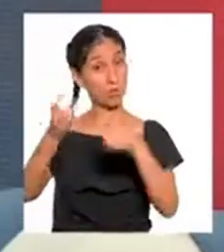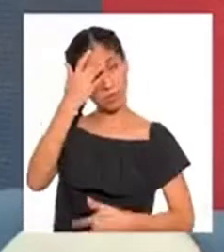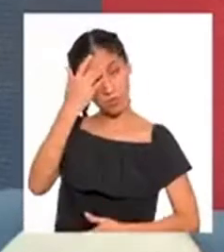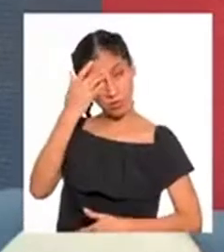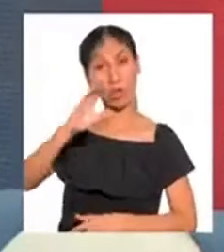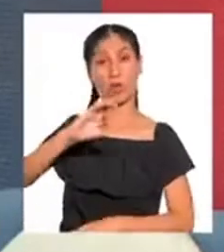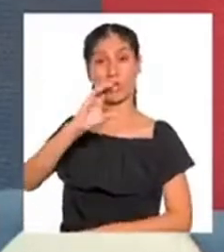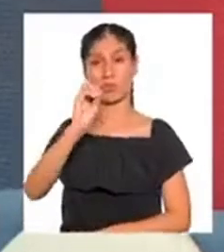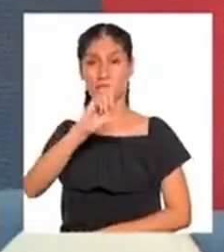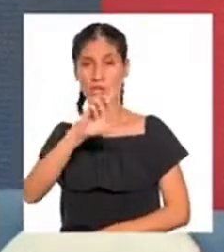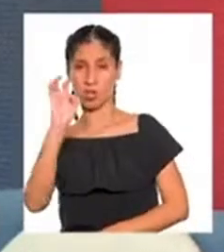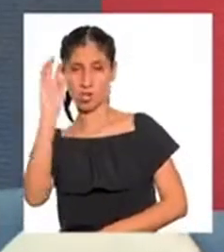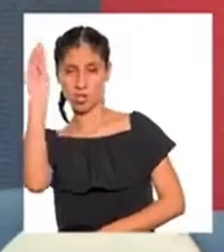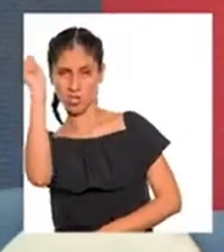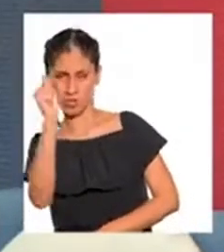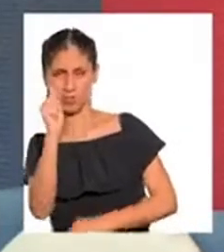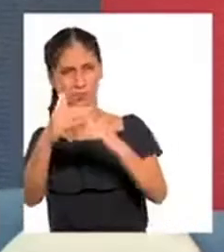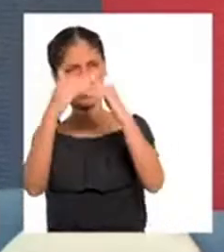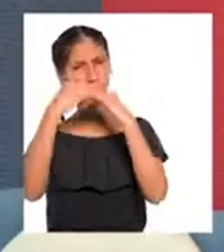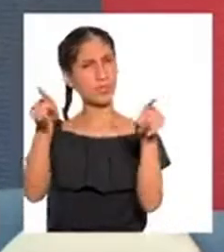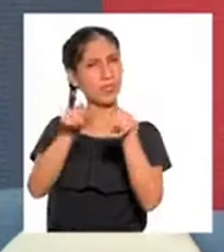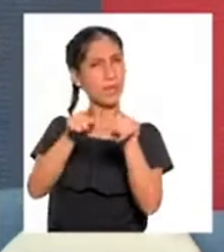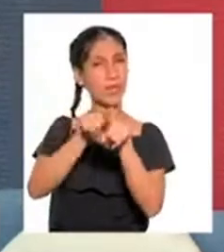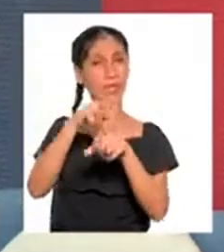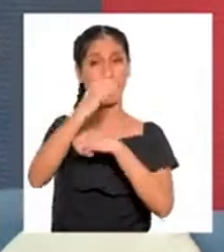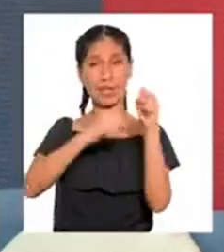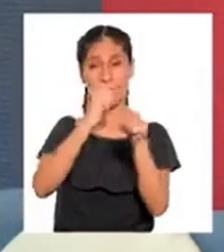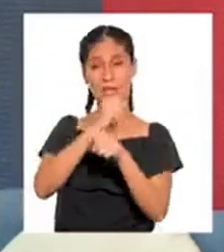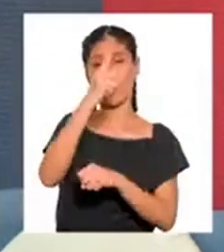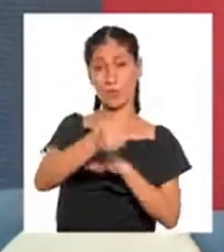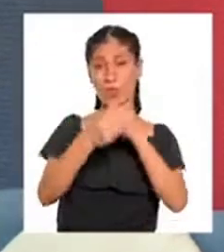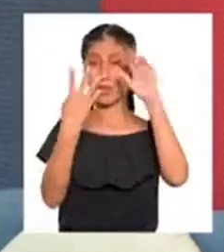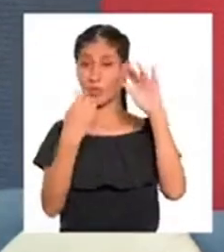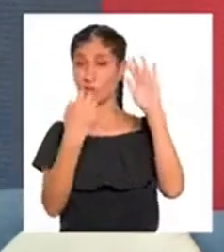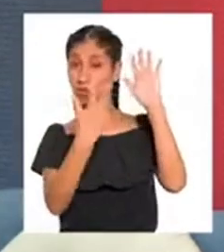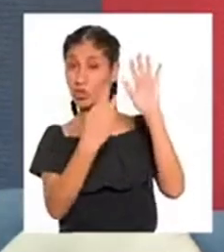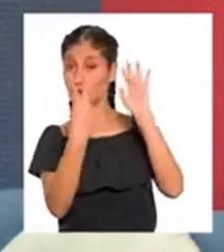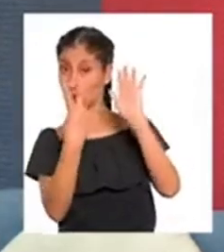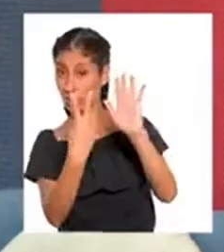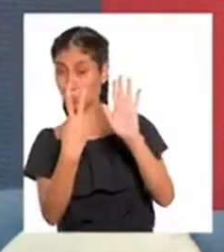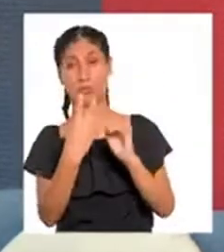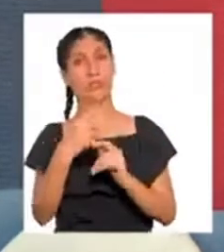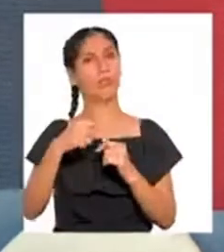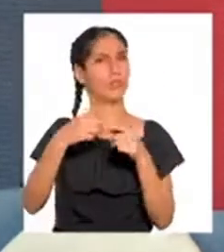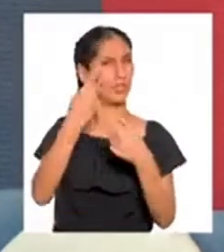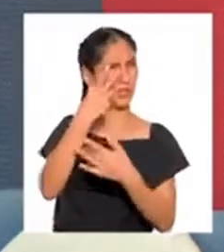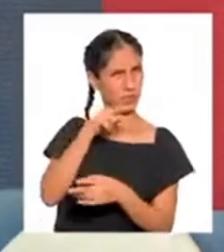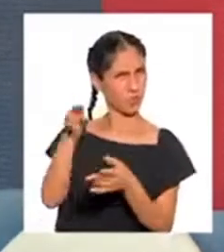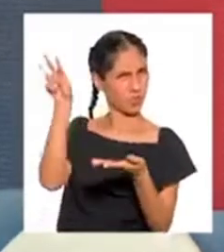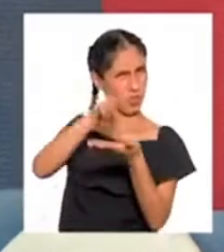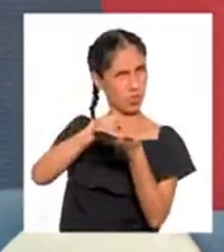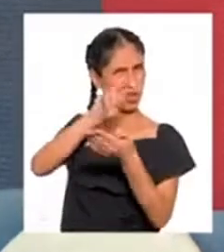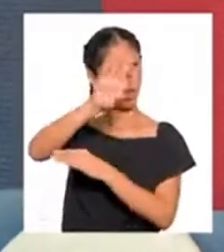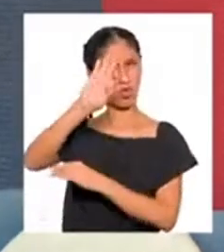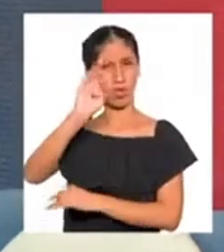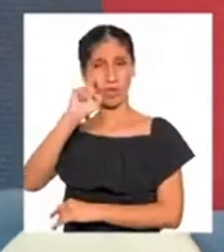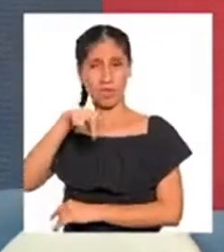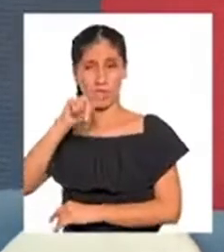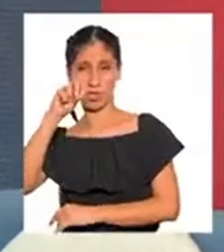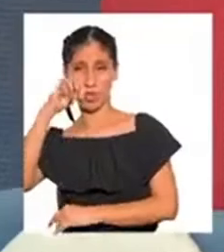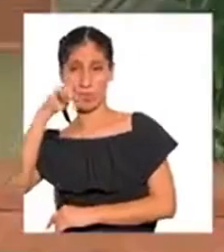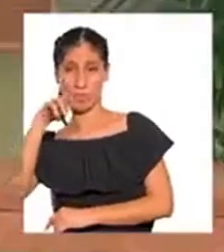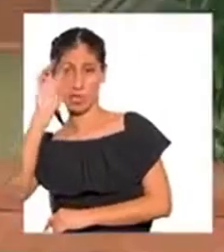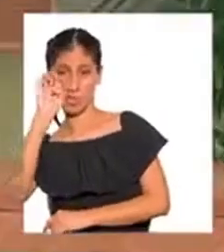también vimos que en 1982 se dio el fenómeno del Niño, que a su vez trajo múltiples consecuencias que tuvieron un alto costo